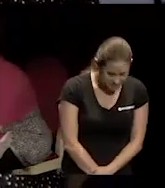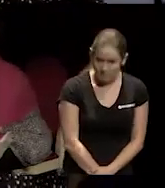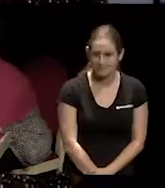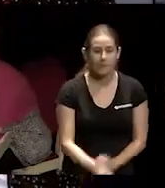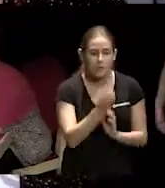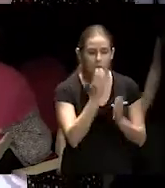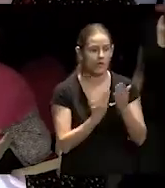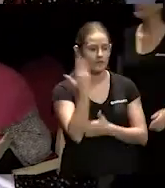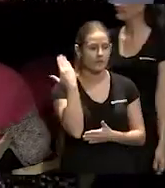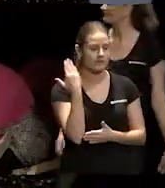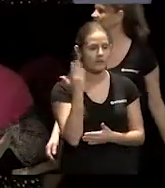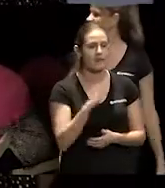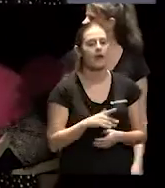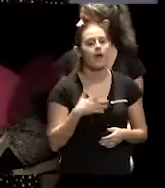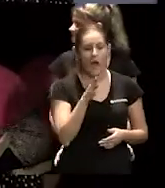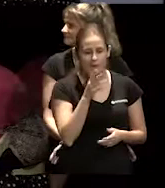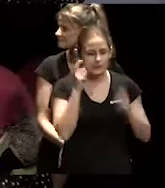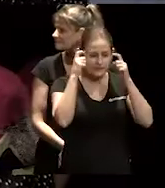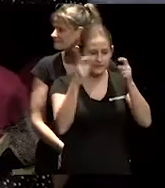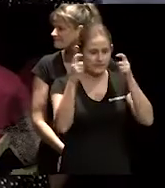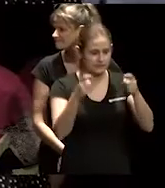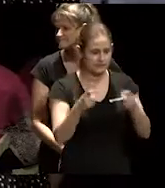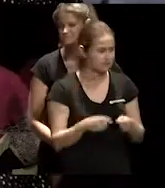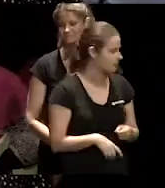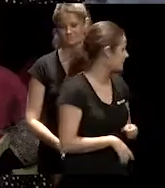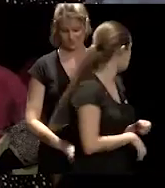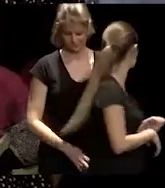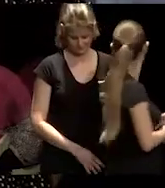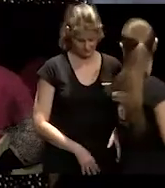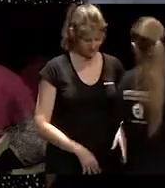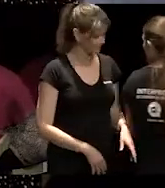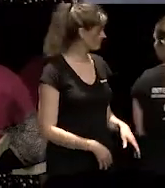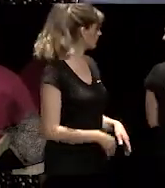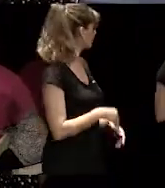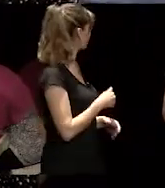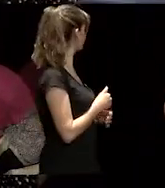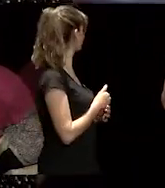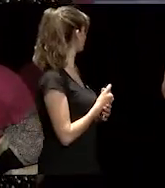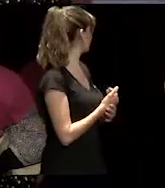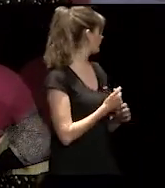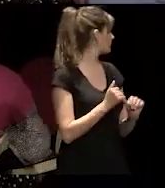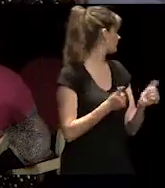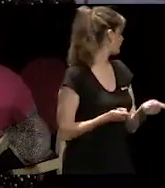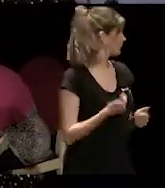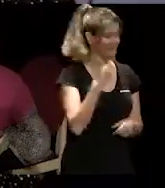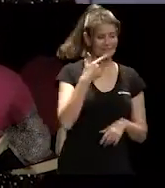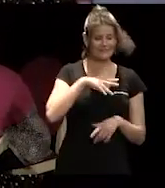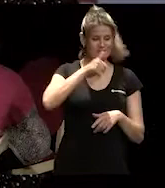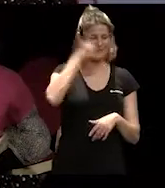Buenos días, vamos a intentar ser breves para recuperar, ¿vale?, todo este tiempo y que os dejemos un ratito para intervenir. Y sobre todo